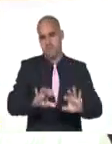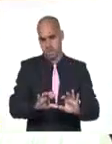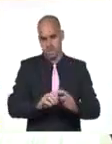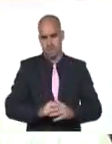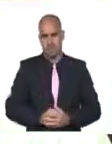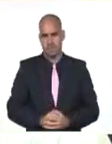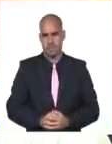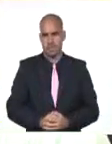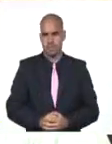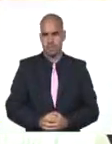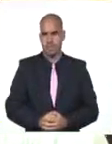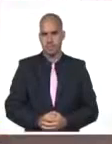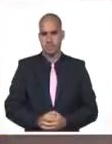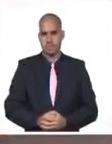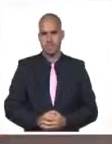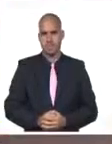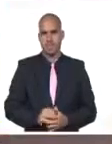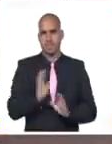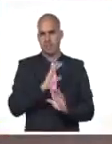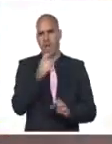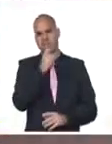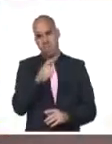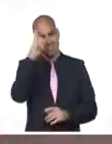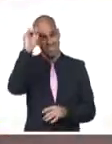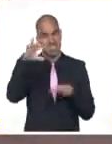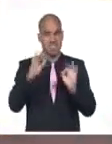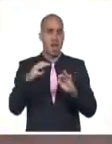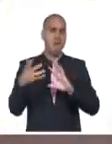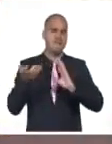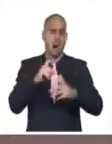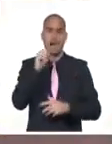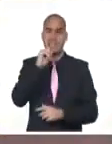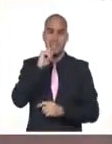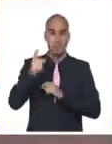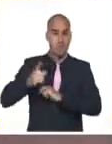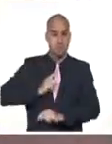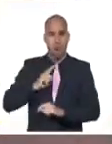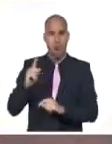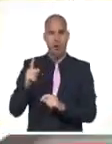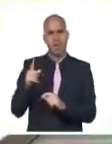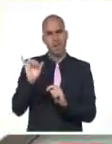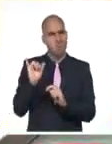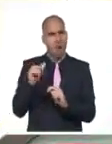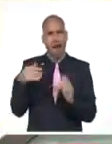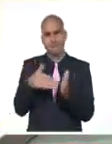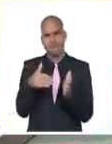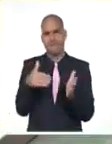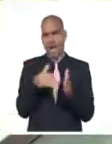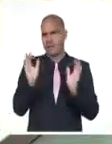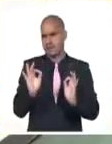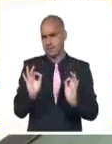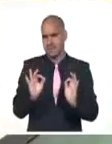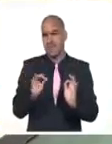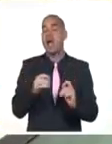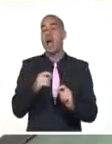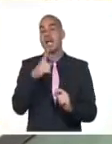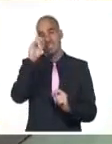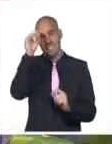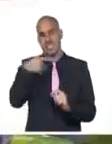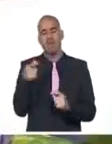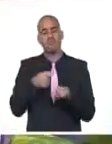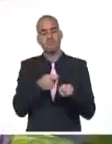país, durante la cual denunciaron las campañas enemigas para desestabilizar la vida nacional y estimular las salidas